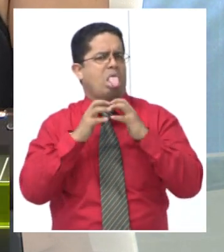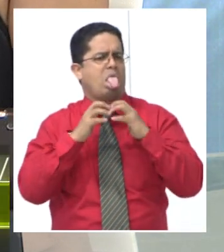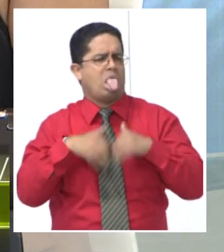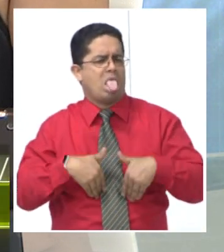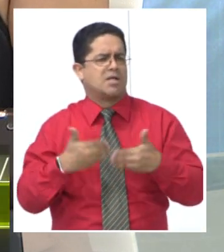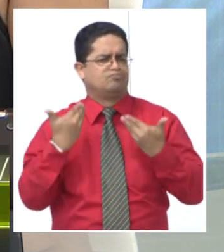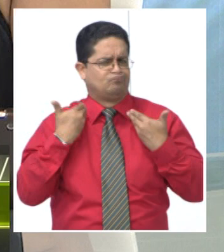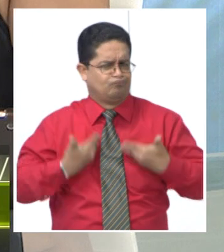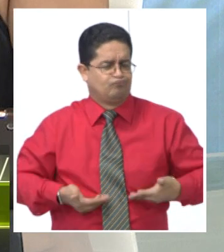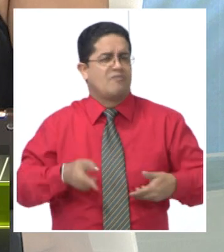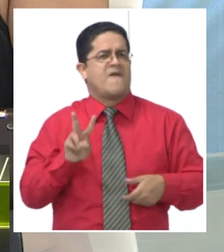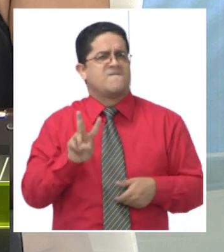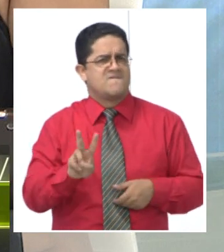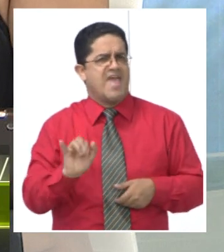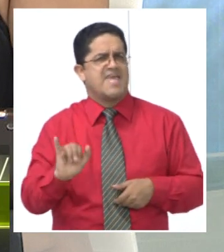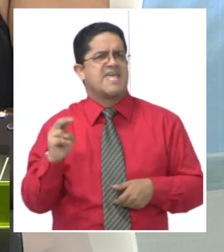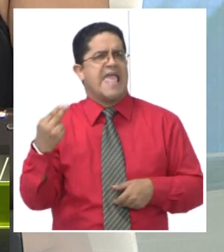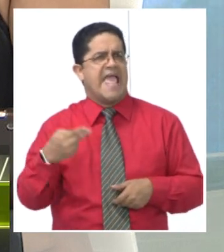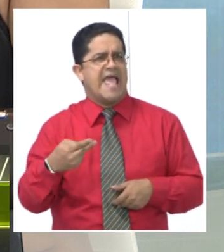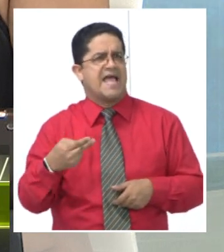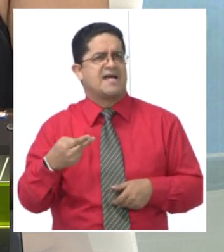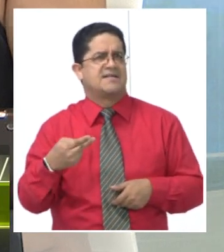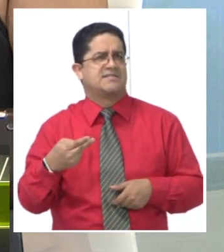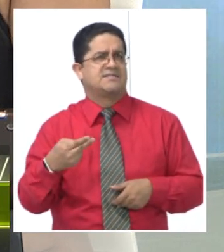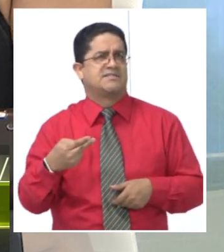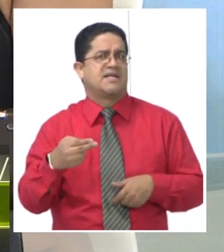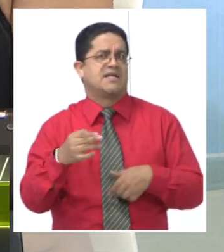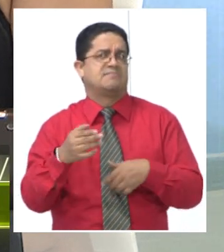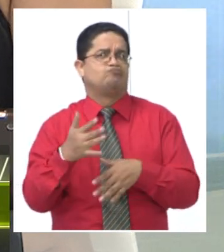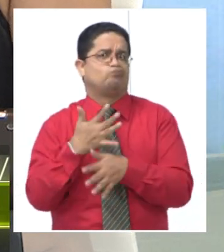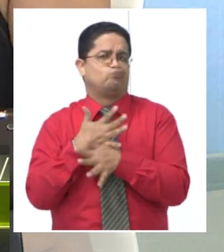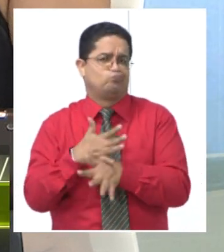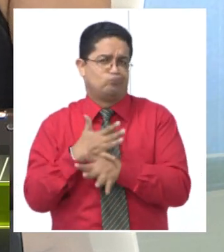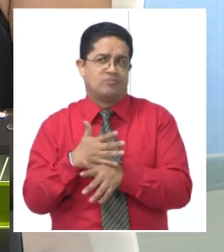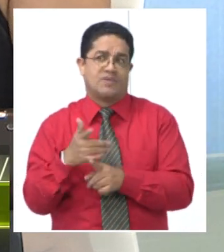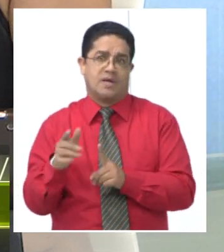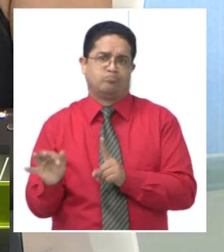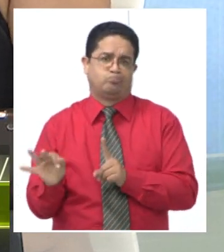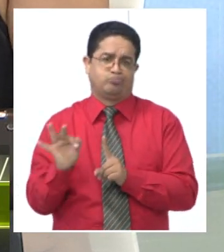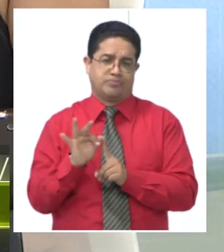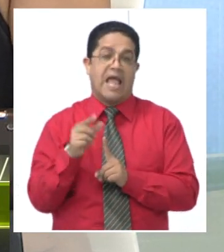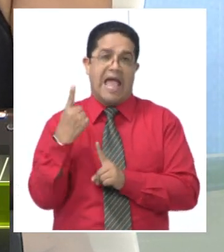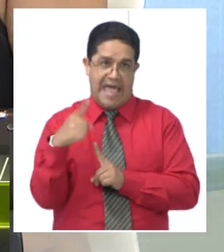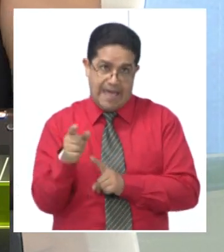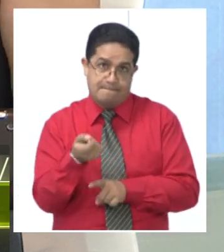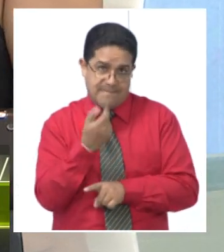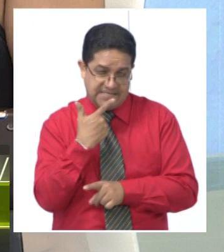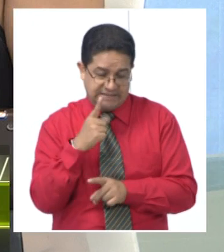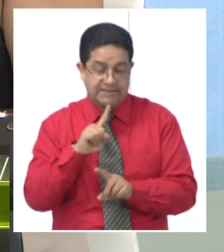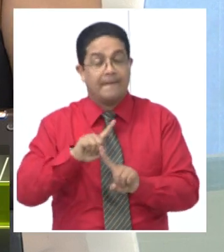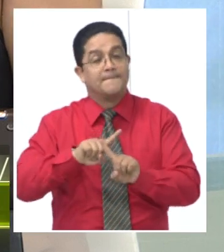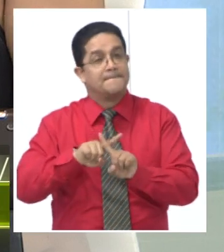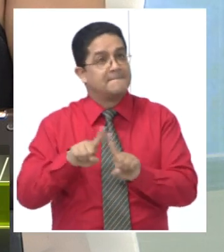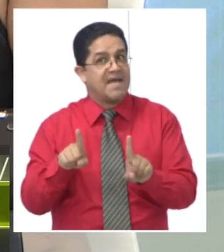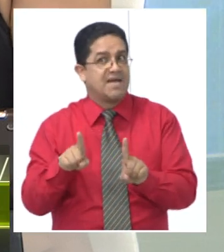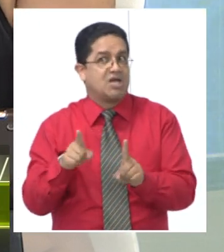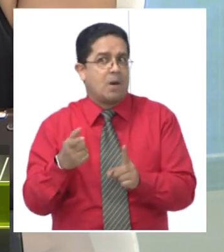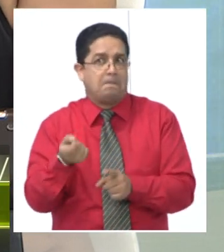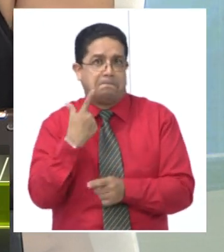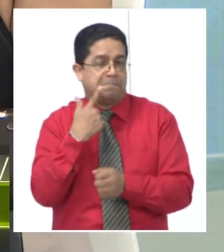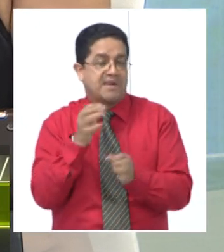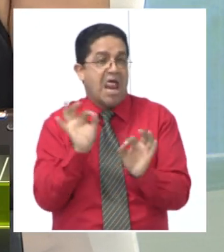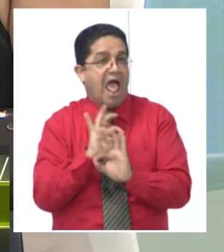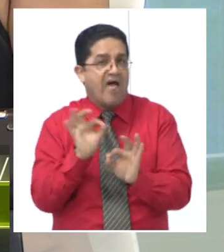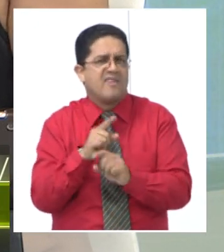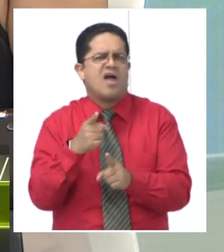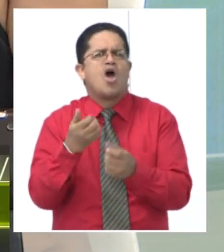el VIH una vez tenía la relación sexual? Nos dice que está este tratamiento profiláctico, pero si no se tuvo, ¿cuánto tiempo o